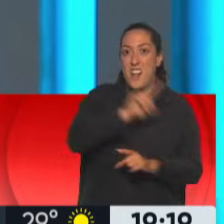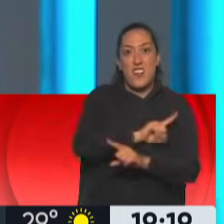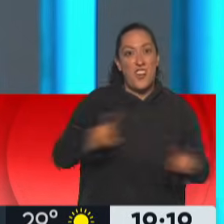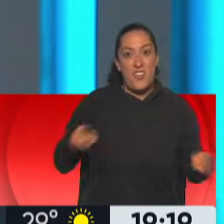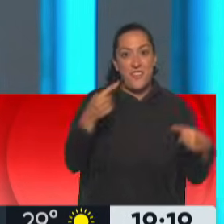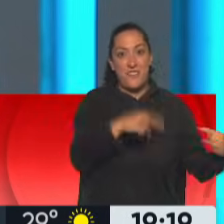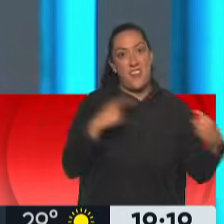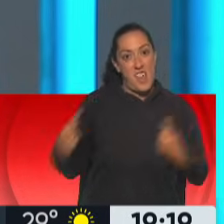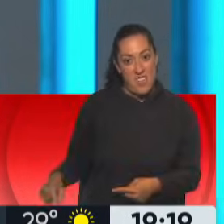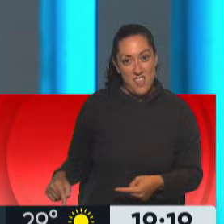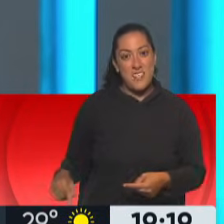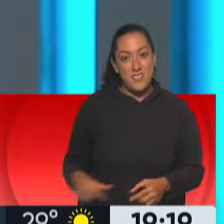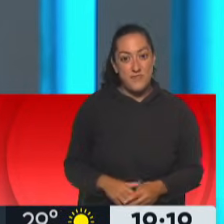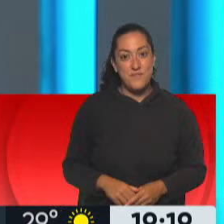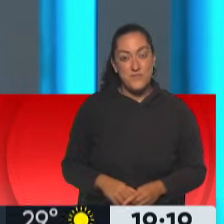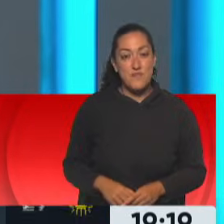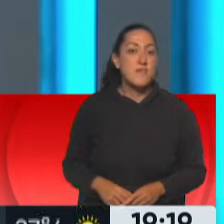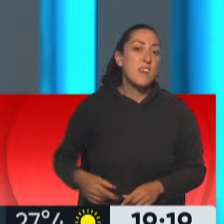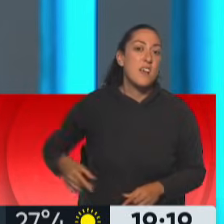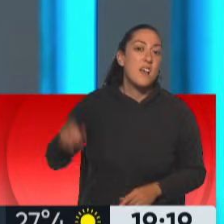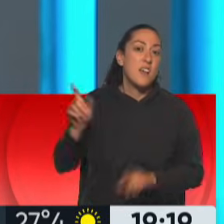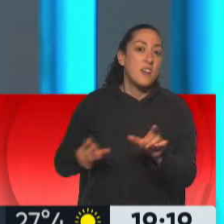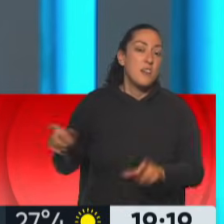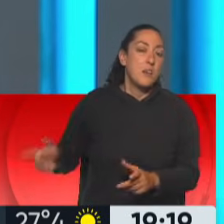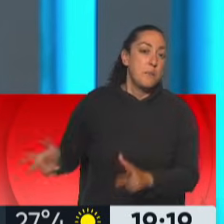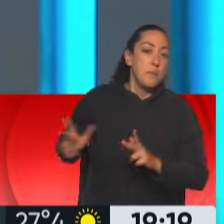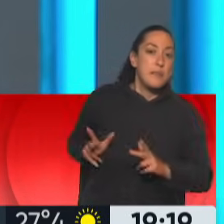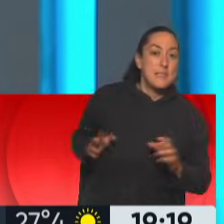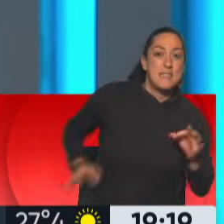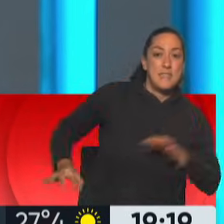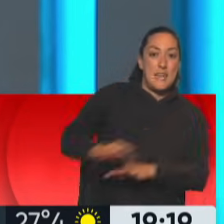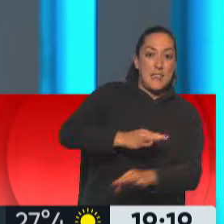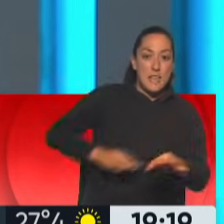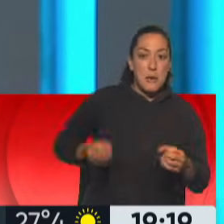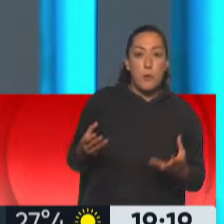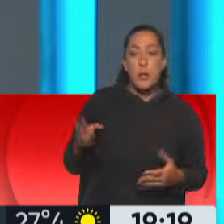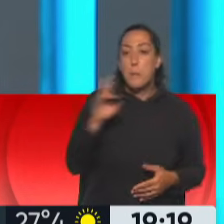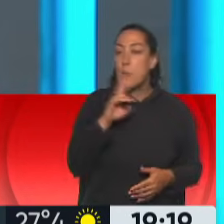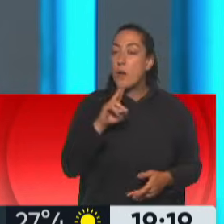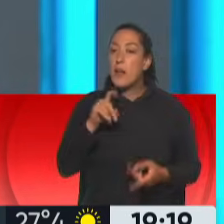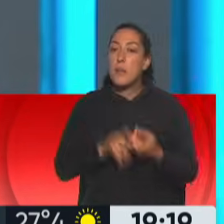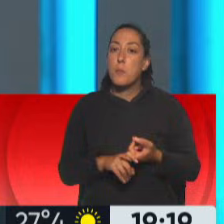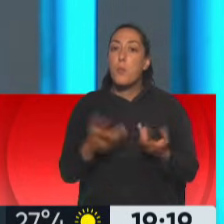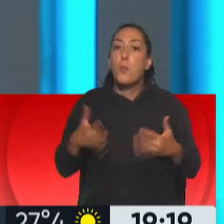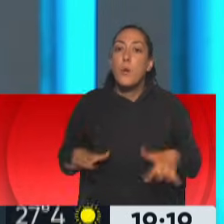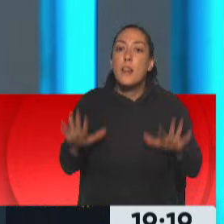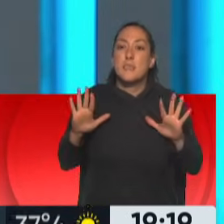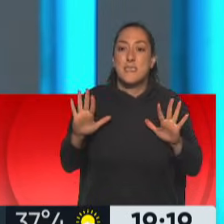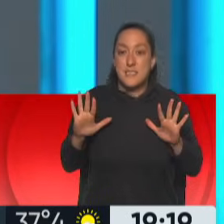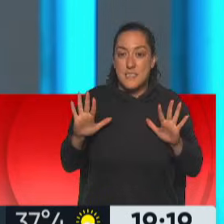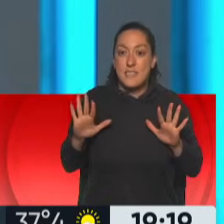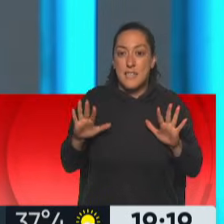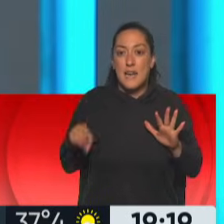mucho tiene que ver, lo que a mí me dicen, con una cuestión de estrategia, porque Cilia podría llegar a tener la posibilidad de